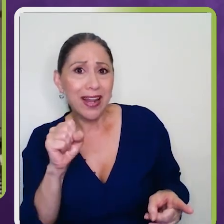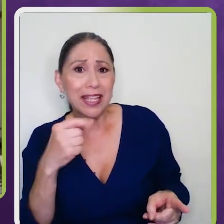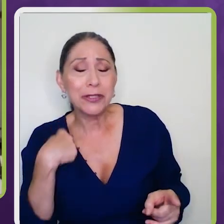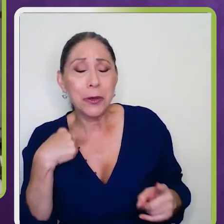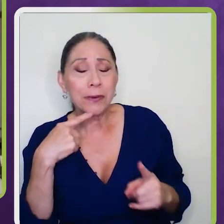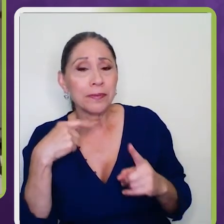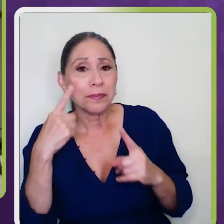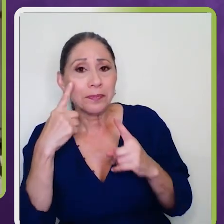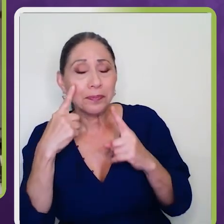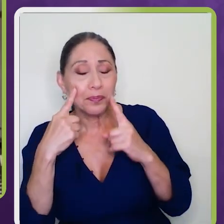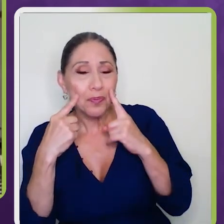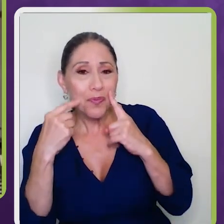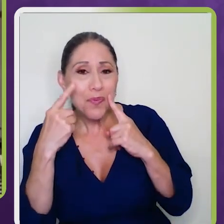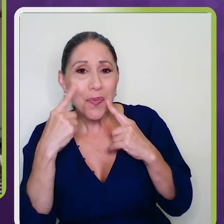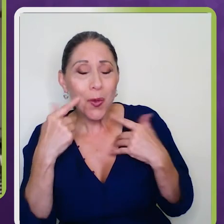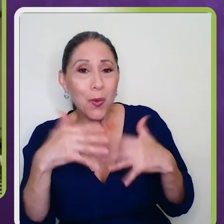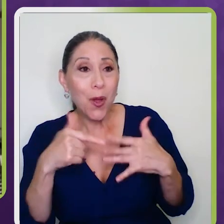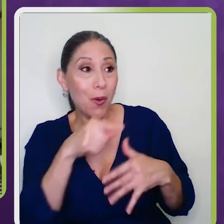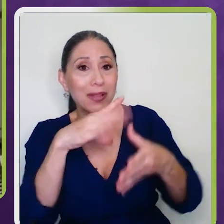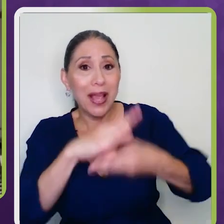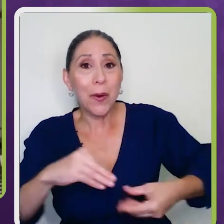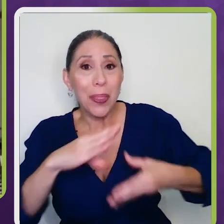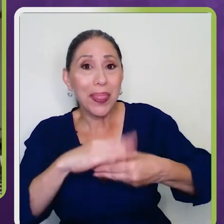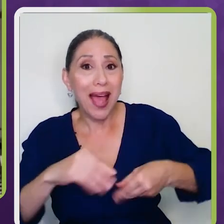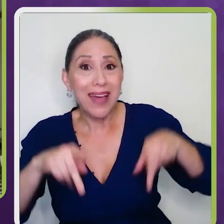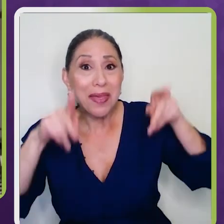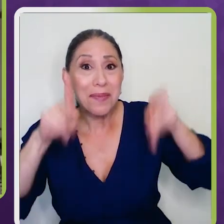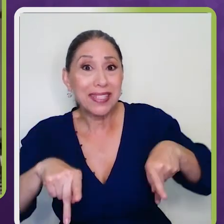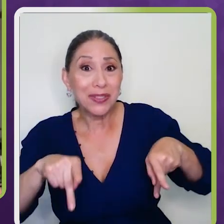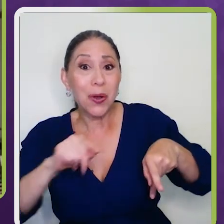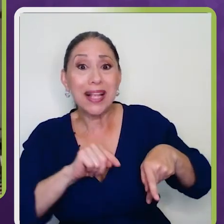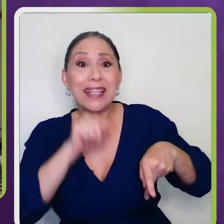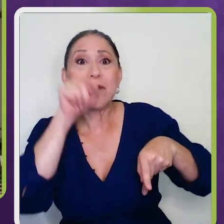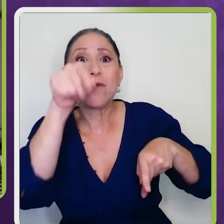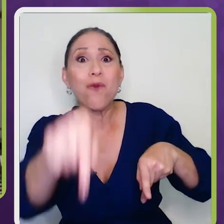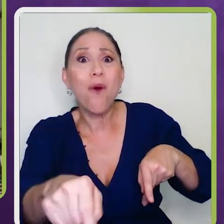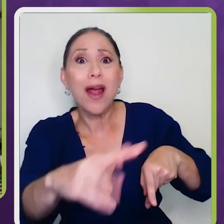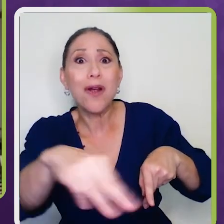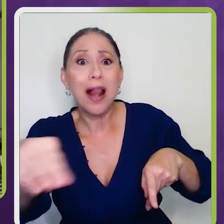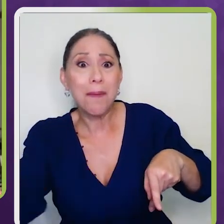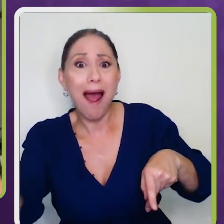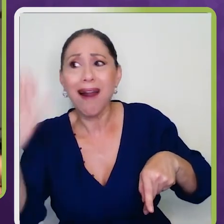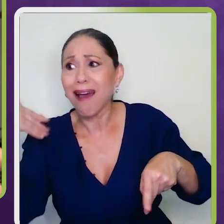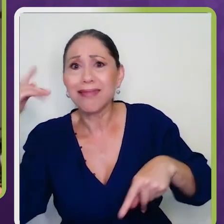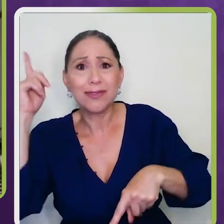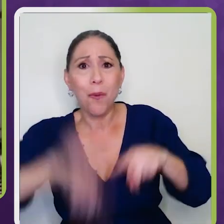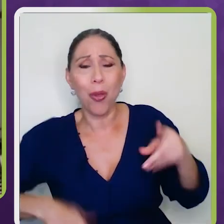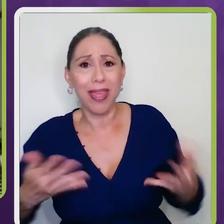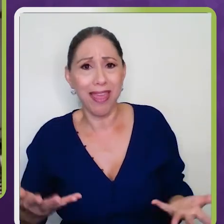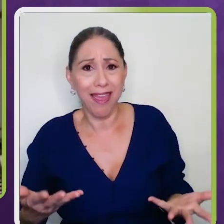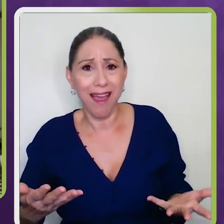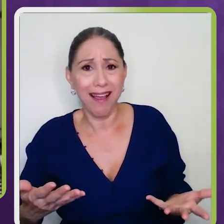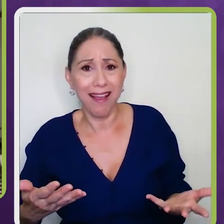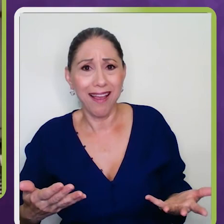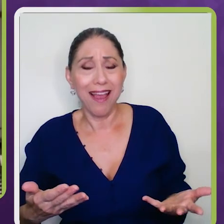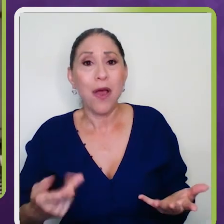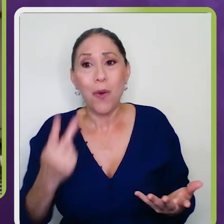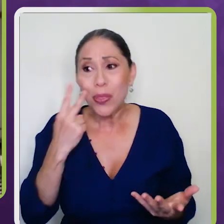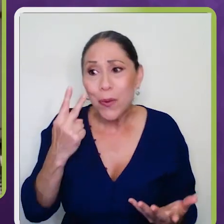Stephanie contaba de las experiencias de las personas cuando llegaron y tocaron el mar, cuando pudieron ver que podían